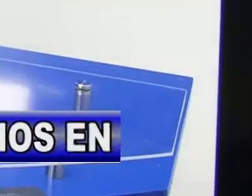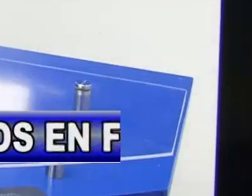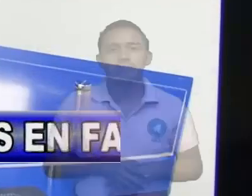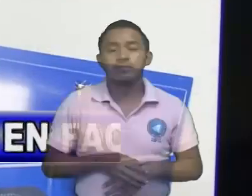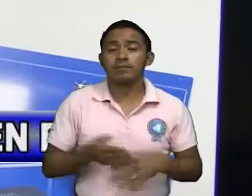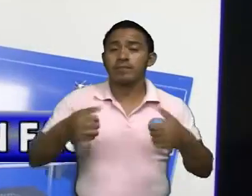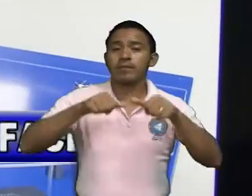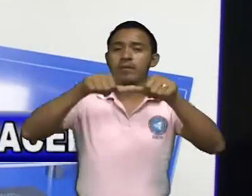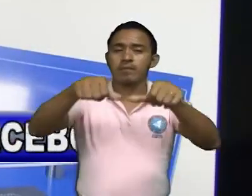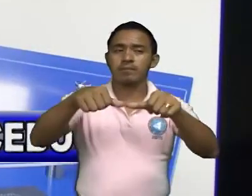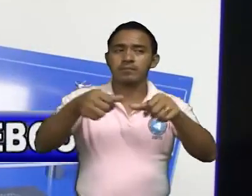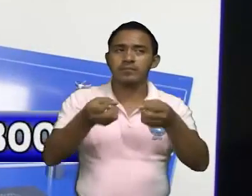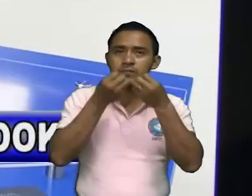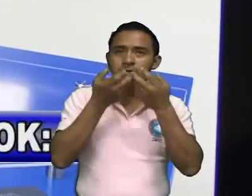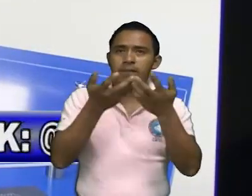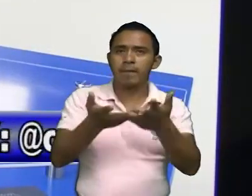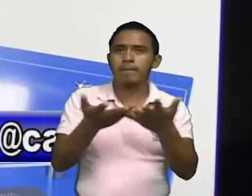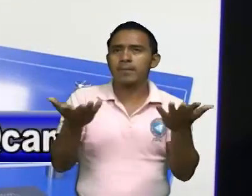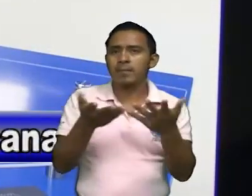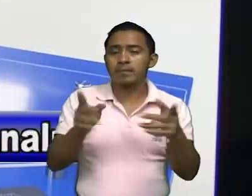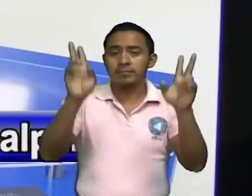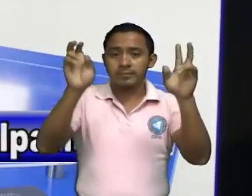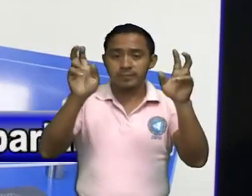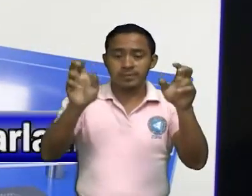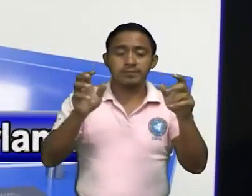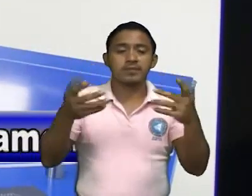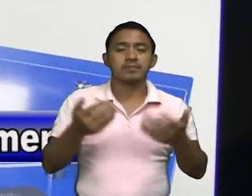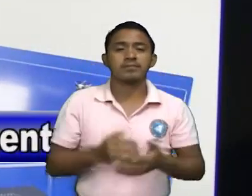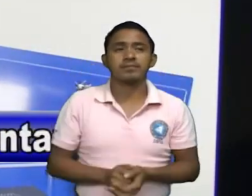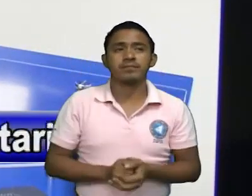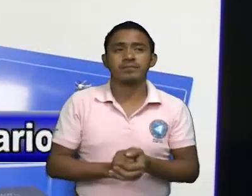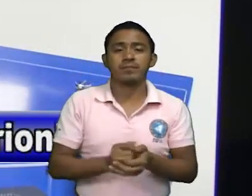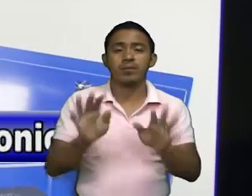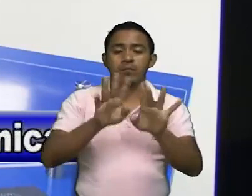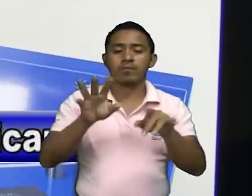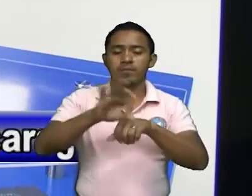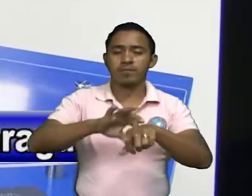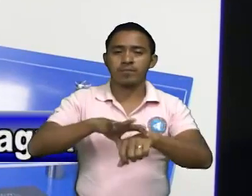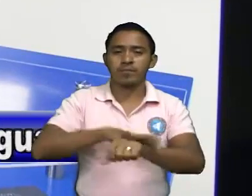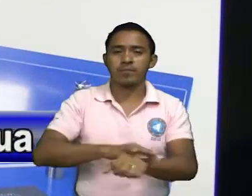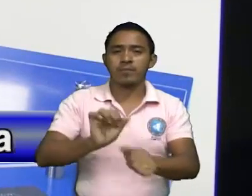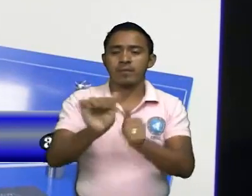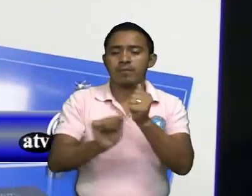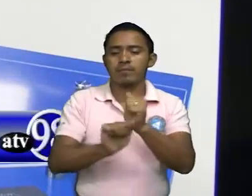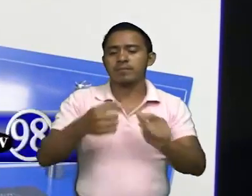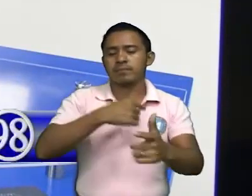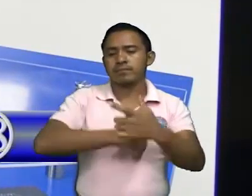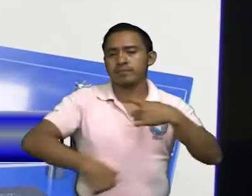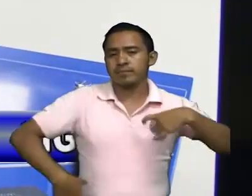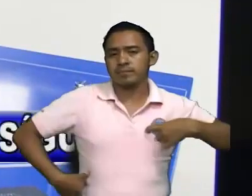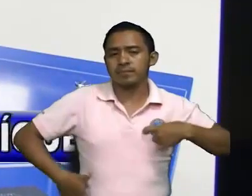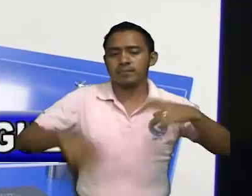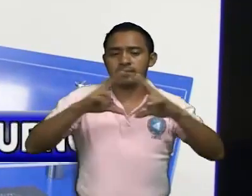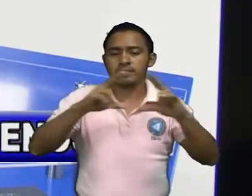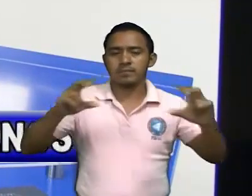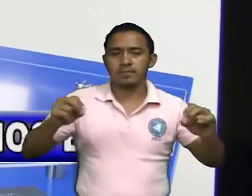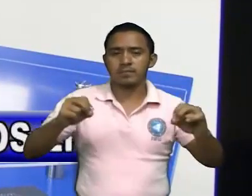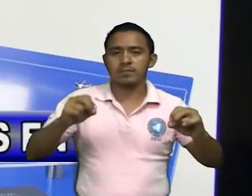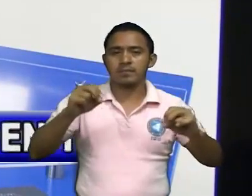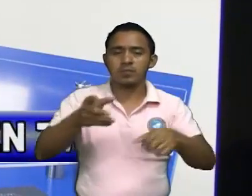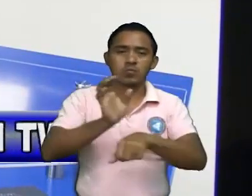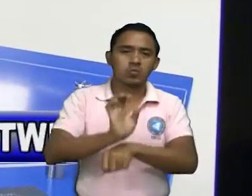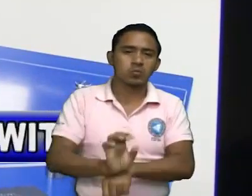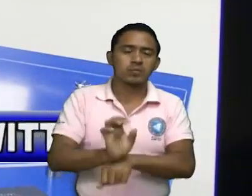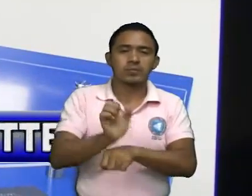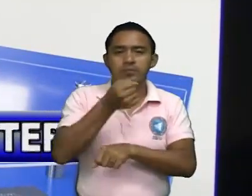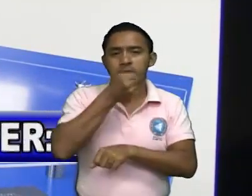A continuación les dejamos los principales temas destacados por la compañera Rosario Murillo, vicepresidenta de la República, en su